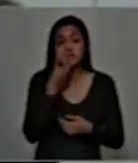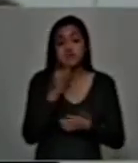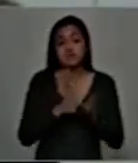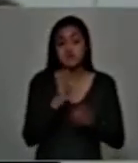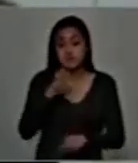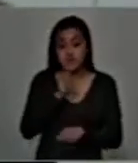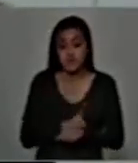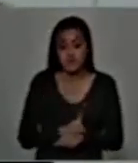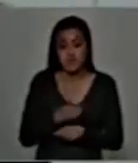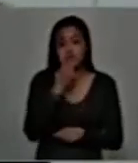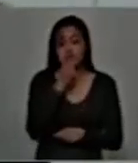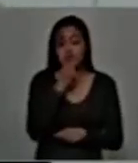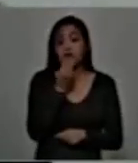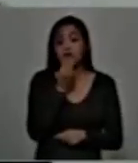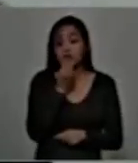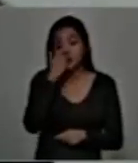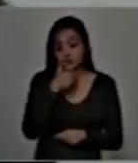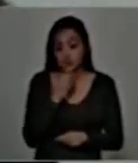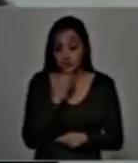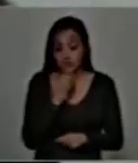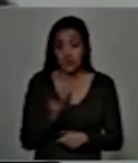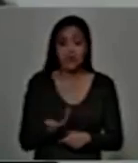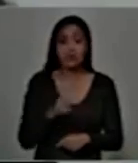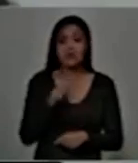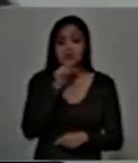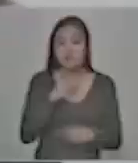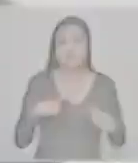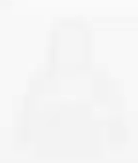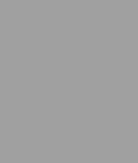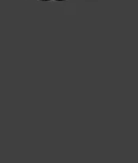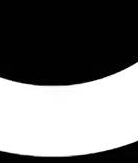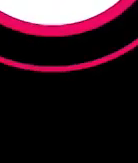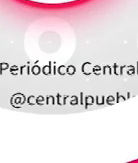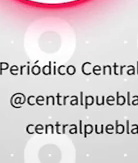y que tendrá como apoyo una